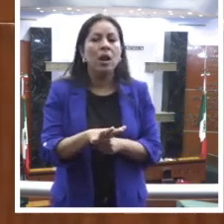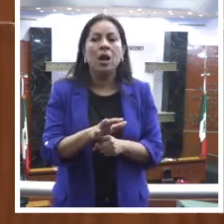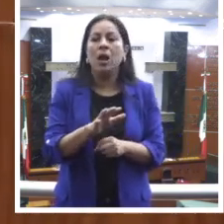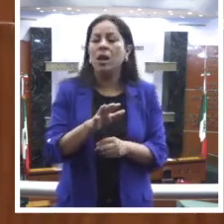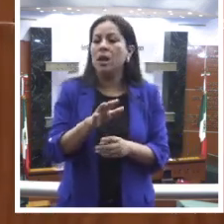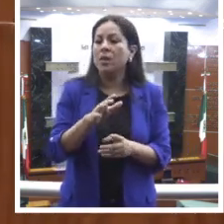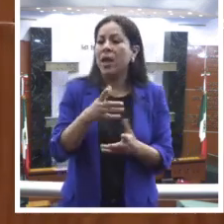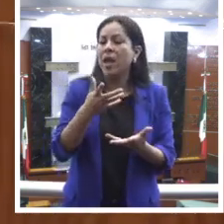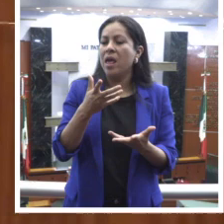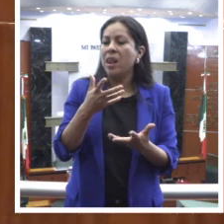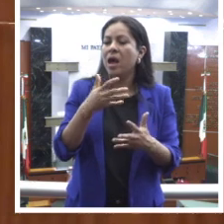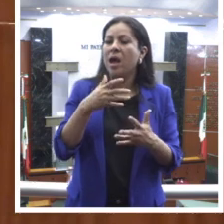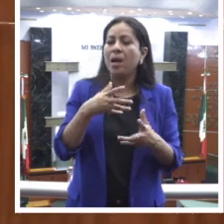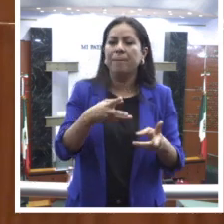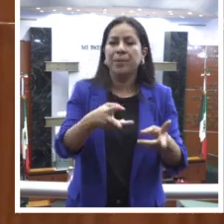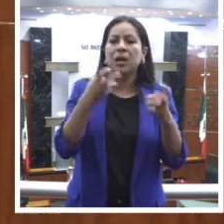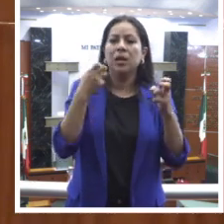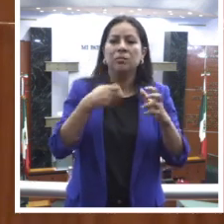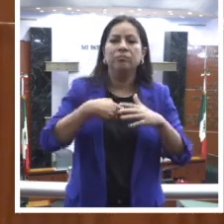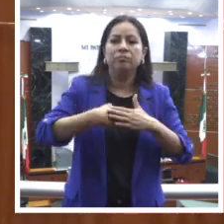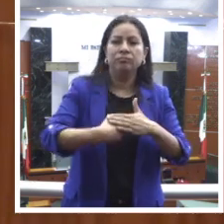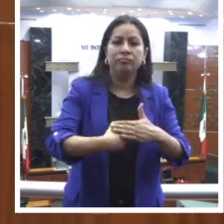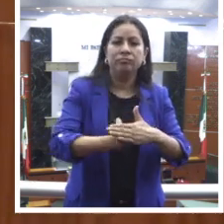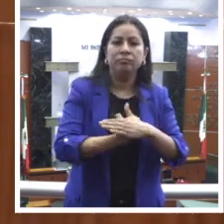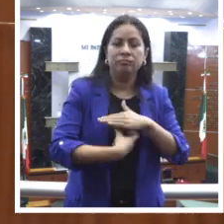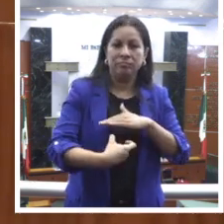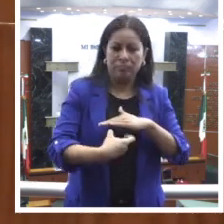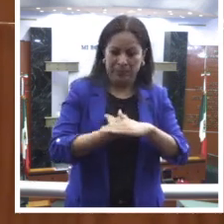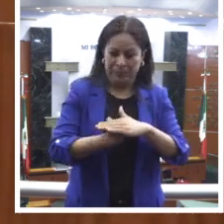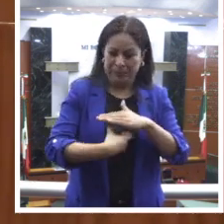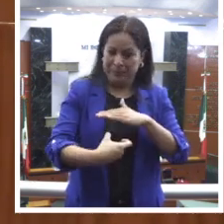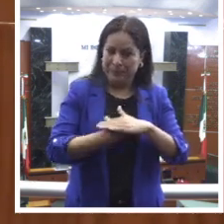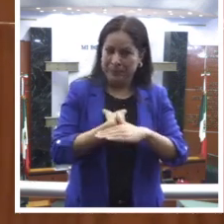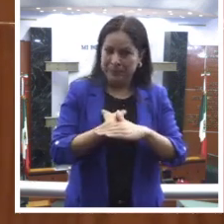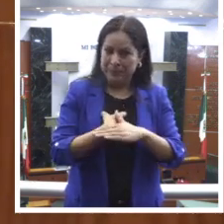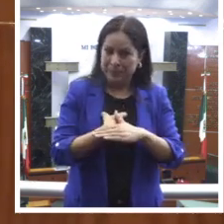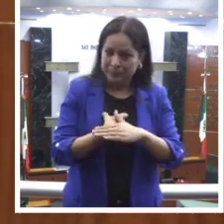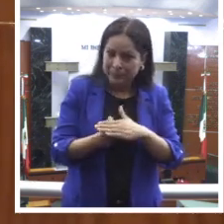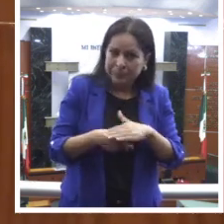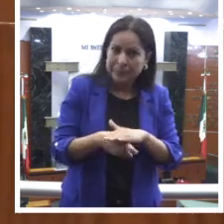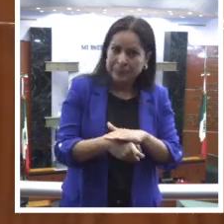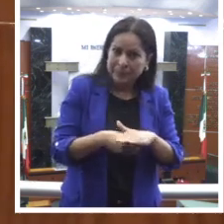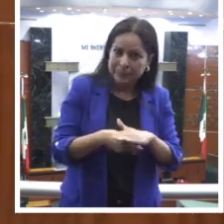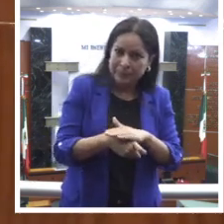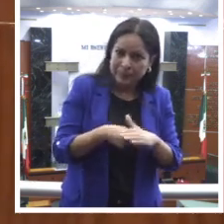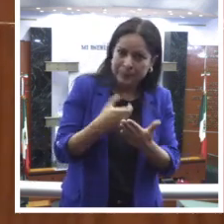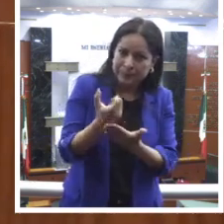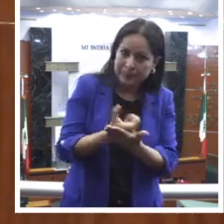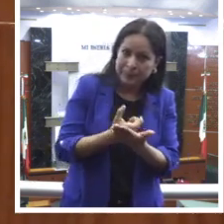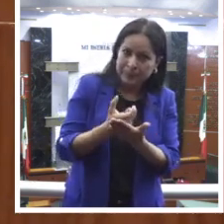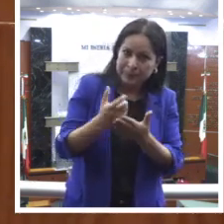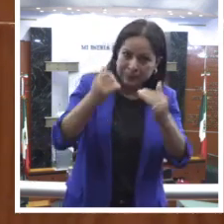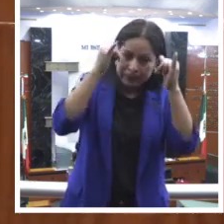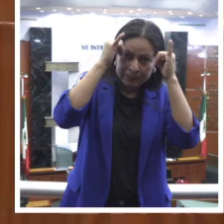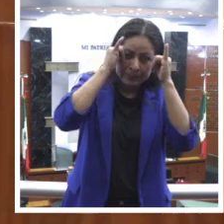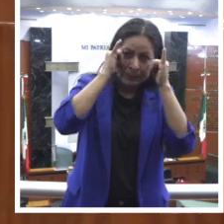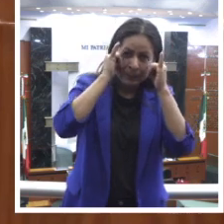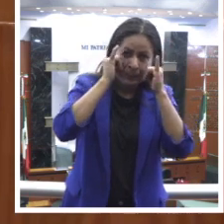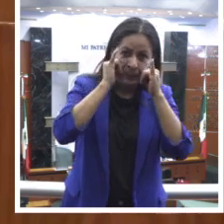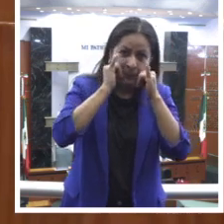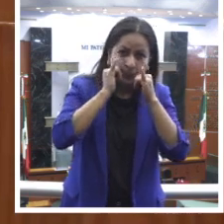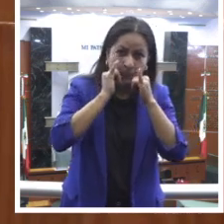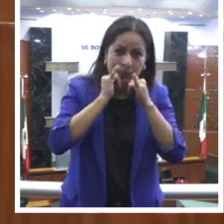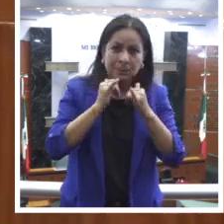la extorsión la cuota el cobro de piso y ese flagelo de la delincuencia y ese